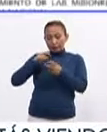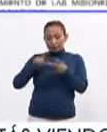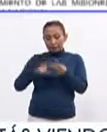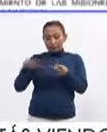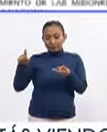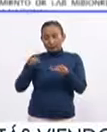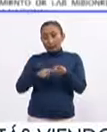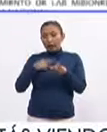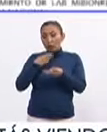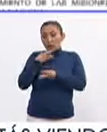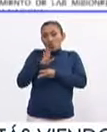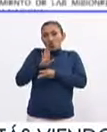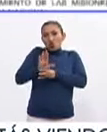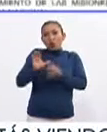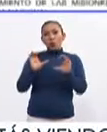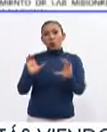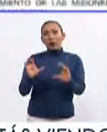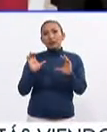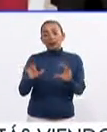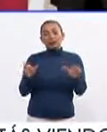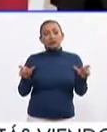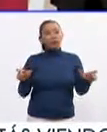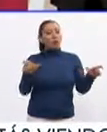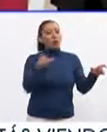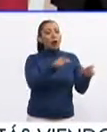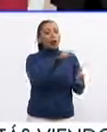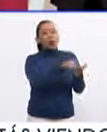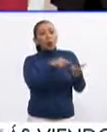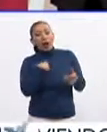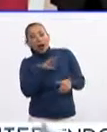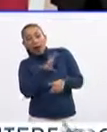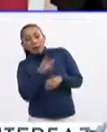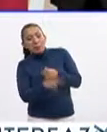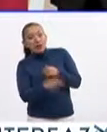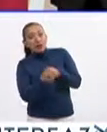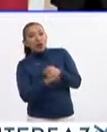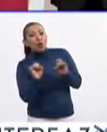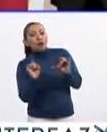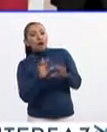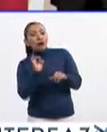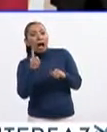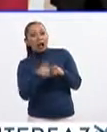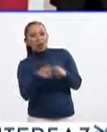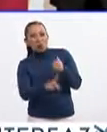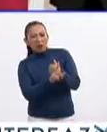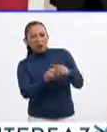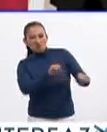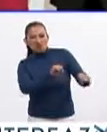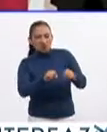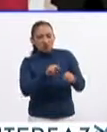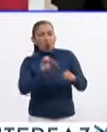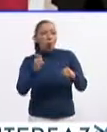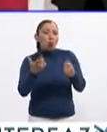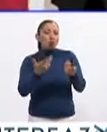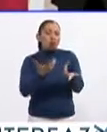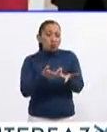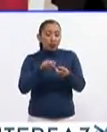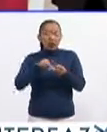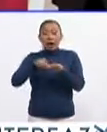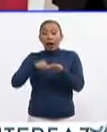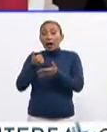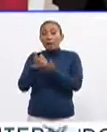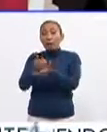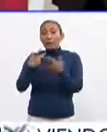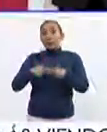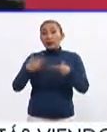militar, preservar la seguridad en las zonas afectadas en casos de desastre, auxiliar a la